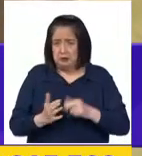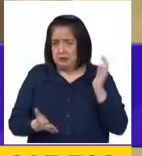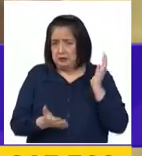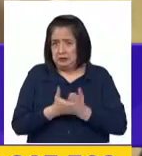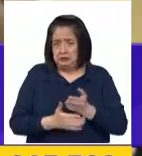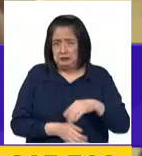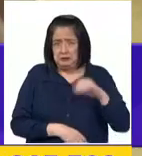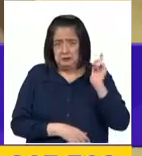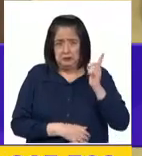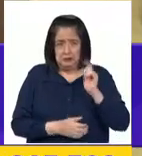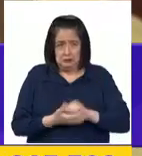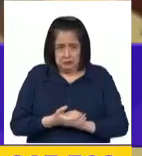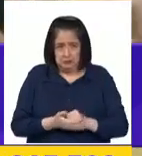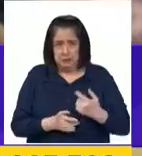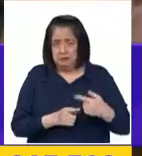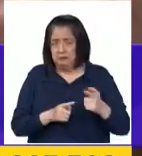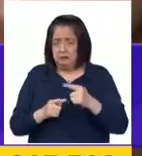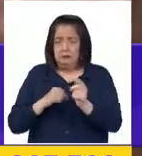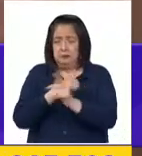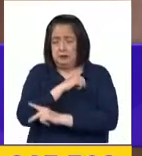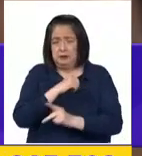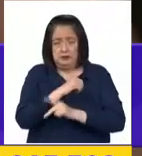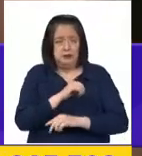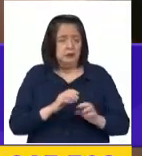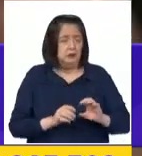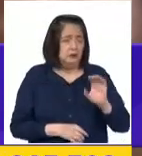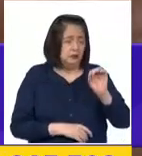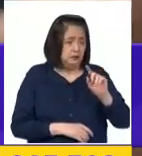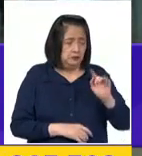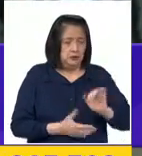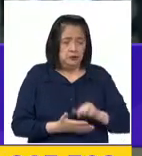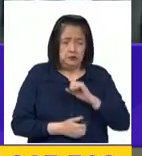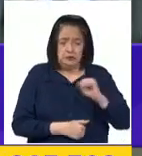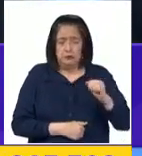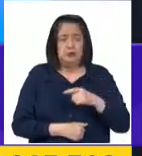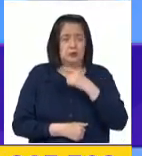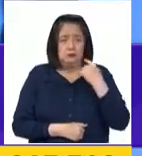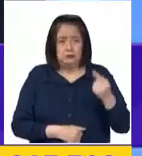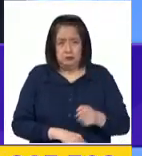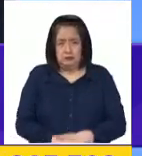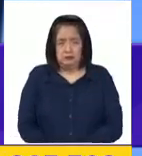los líderes de los principales países de la OTAN en contra de Rusia.